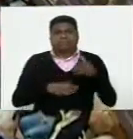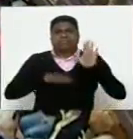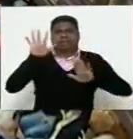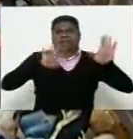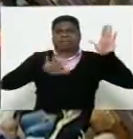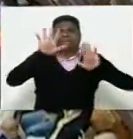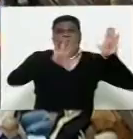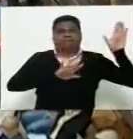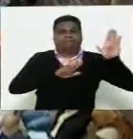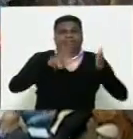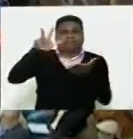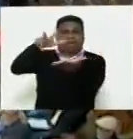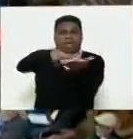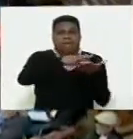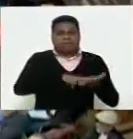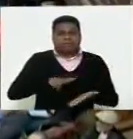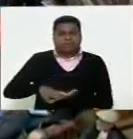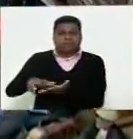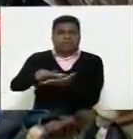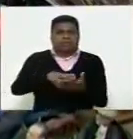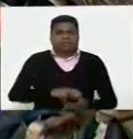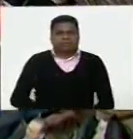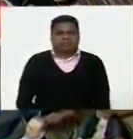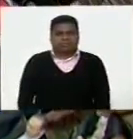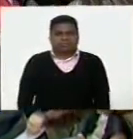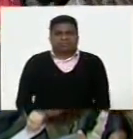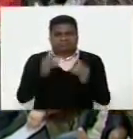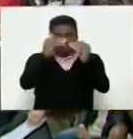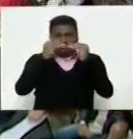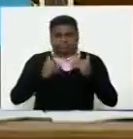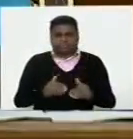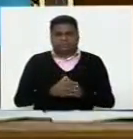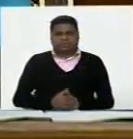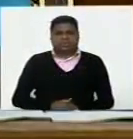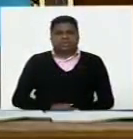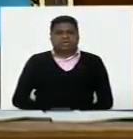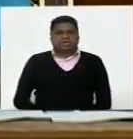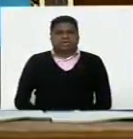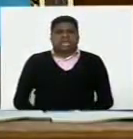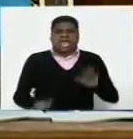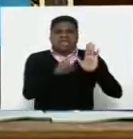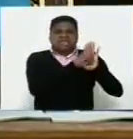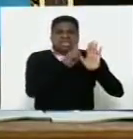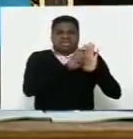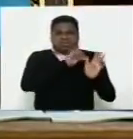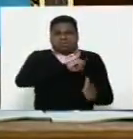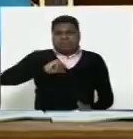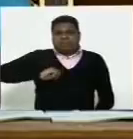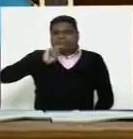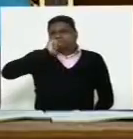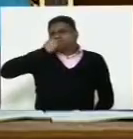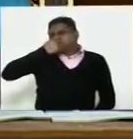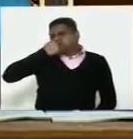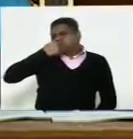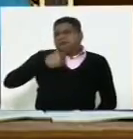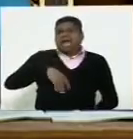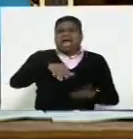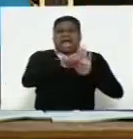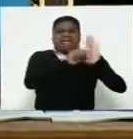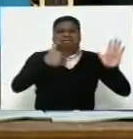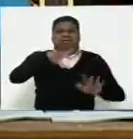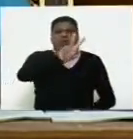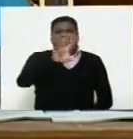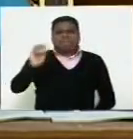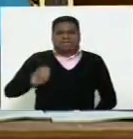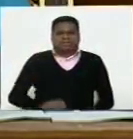aprobado. Siguiente artículo, vicepresidente. Derecho a la privacidad y confidencialidad. Artículo 20.